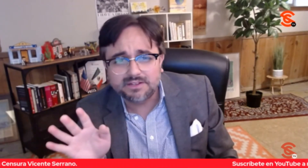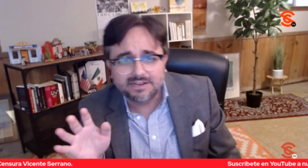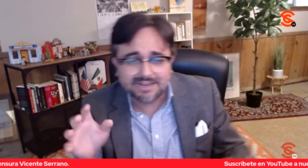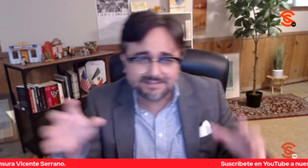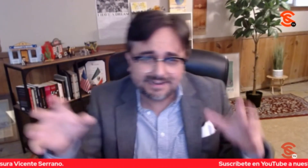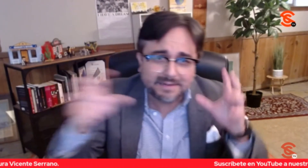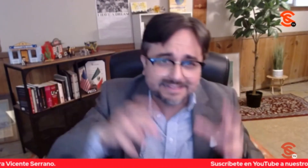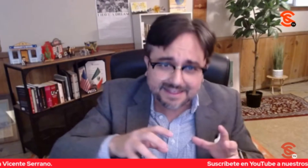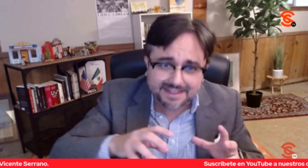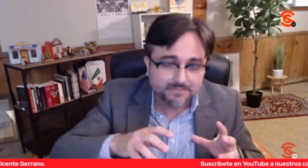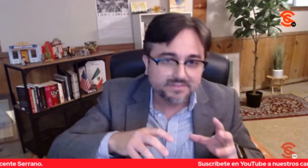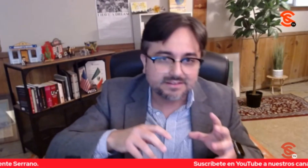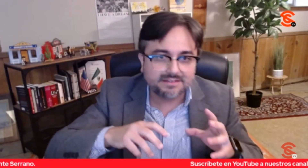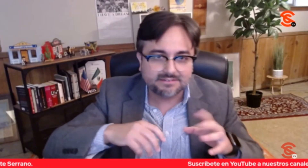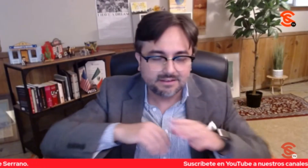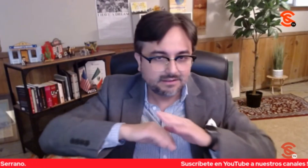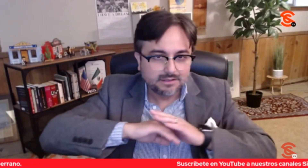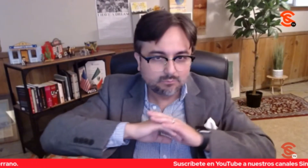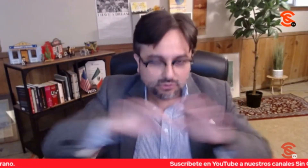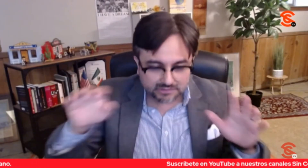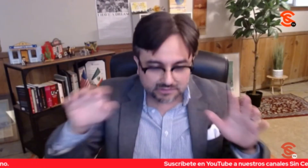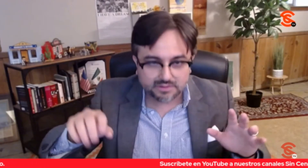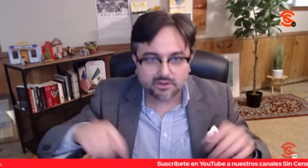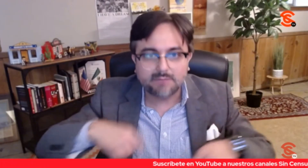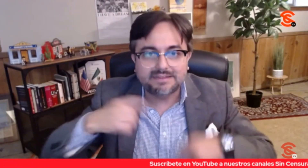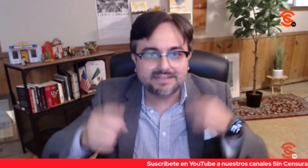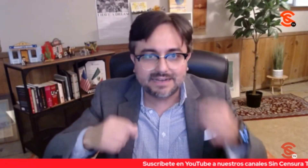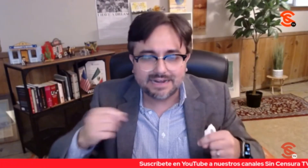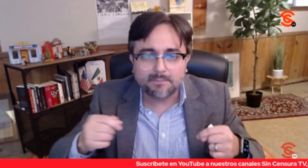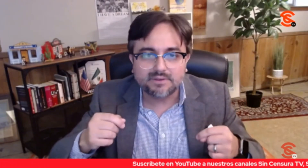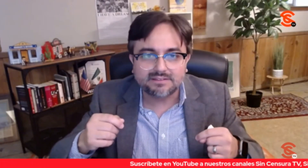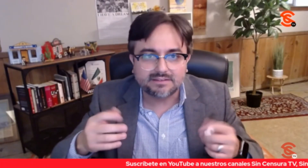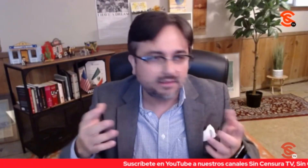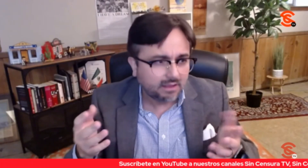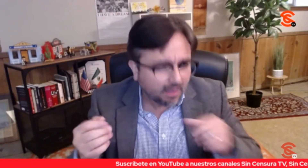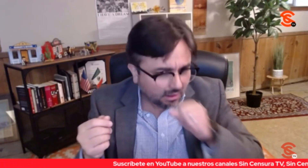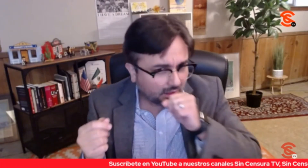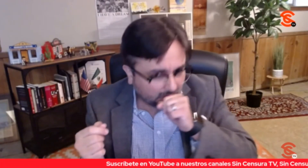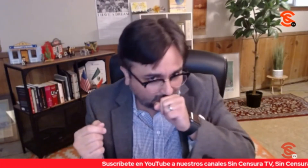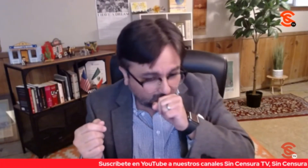muchísimo dinero. El hacerla blindada es muchísimo dinero. El mantenerla, porque